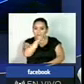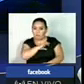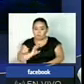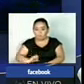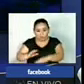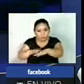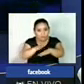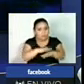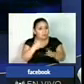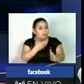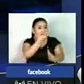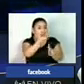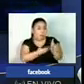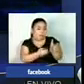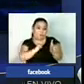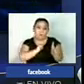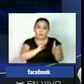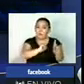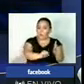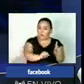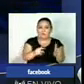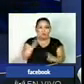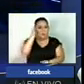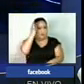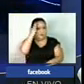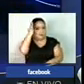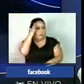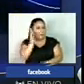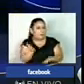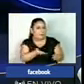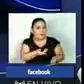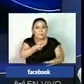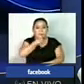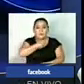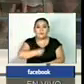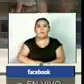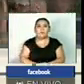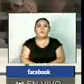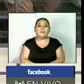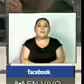persona más recuperada del COVID-19. Conozcamos más en el siguiente informe.